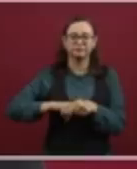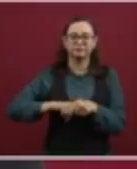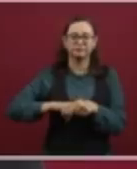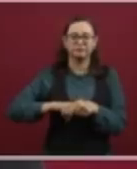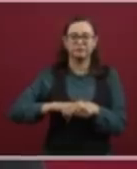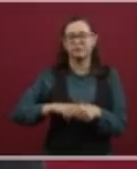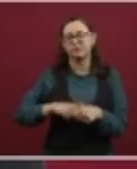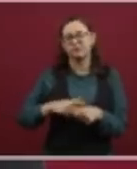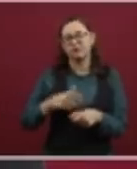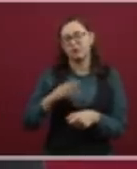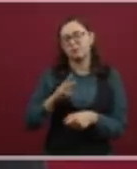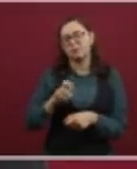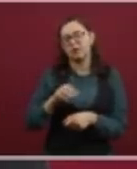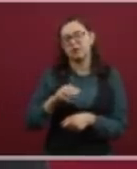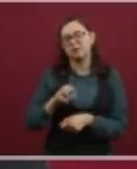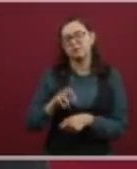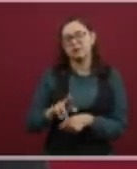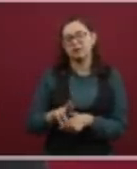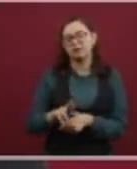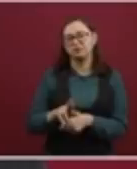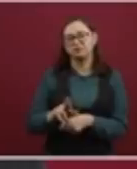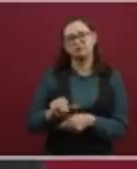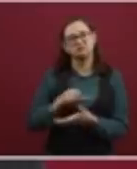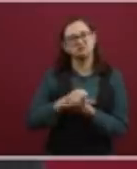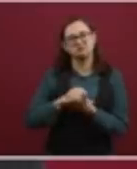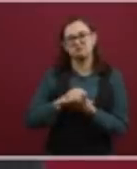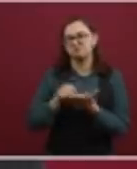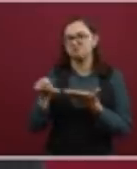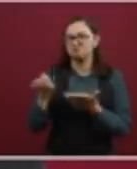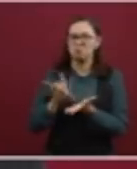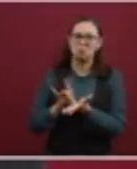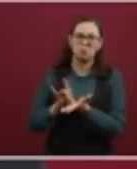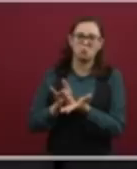Bremer, fuese cesado.